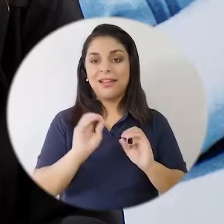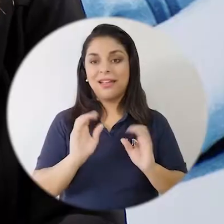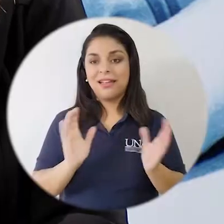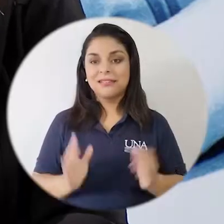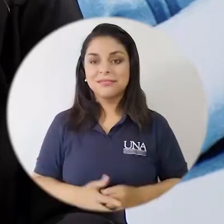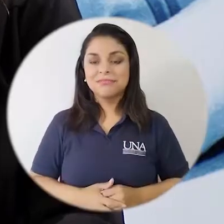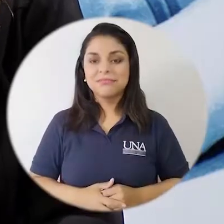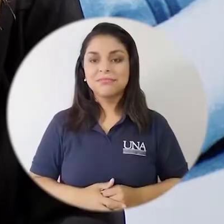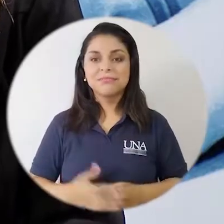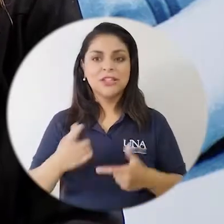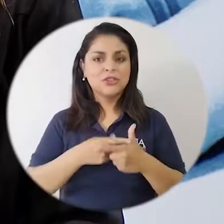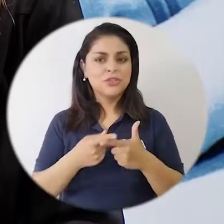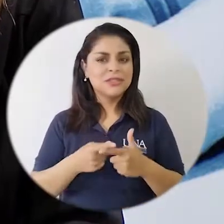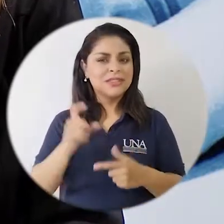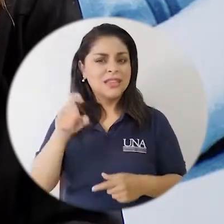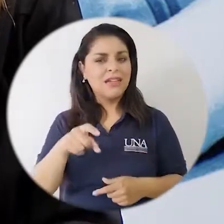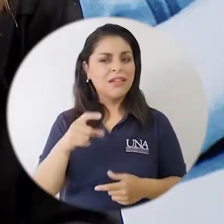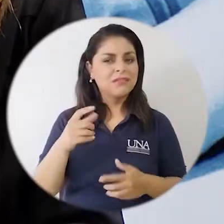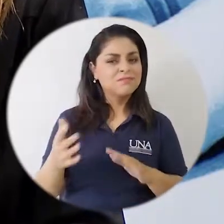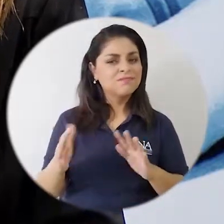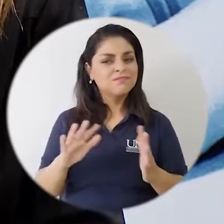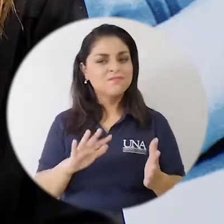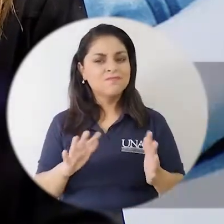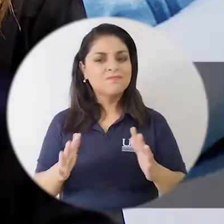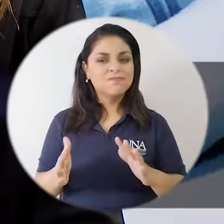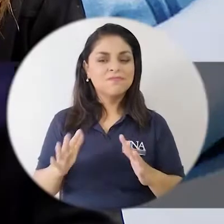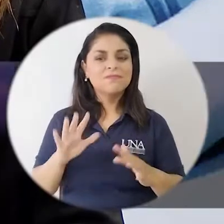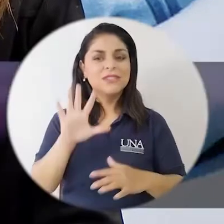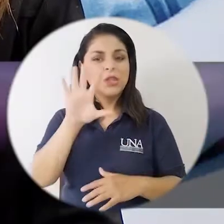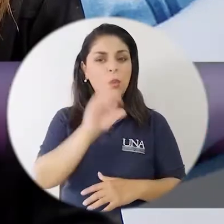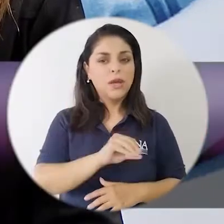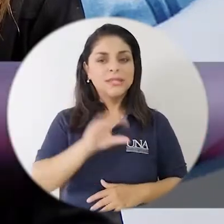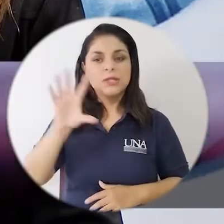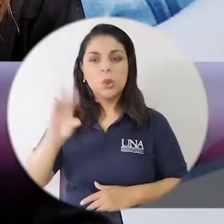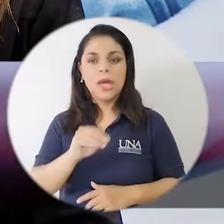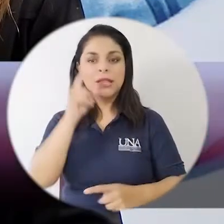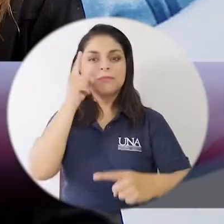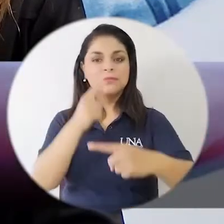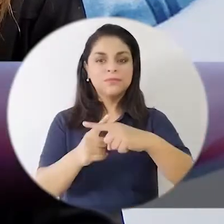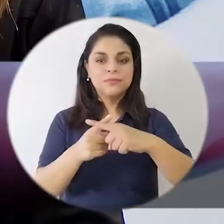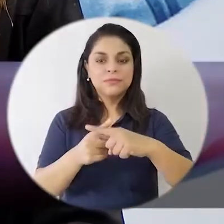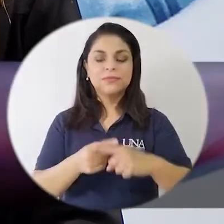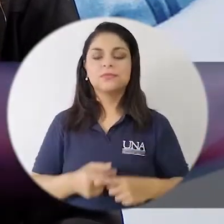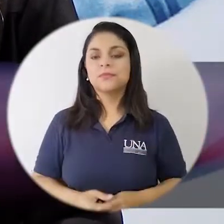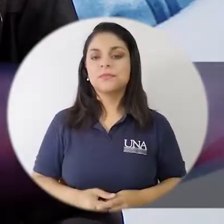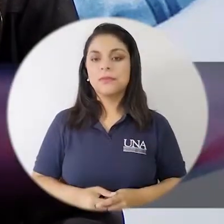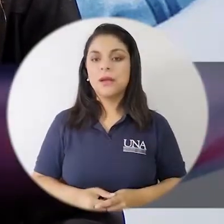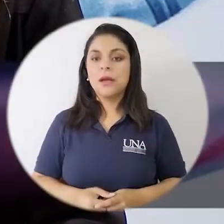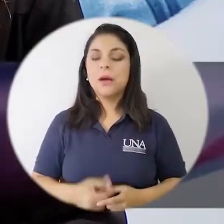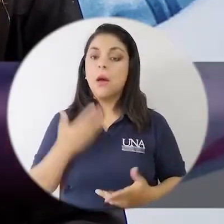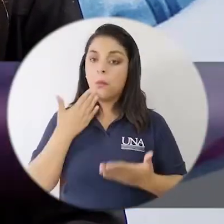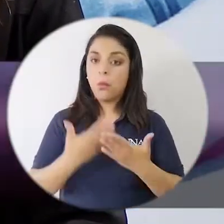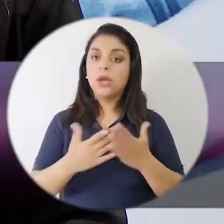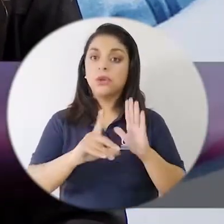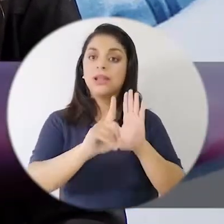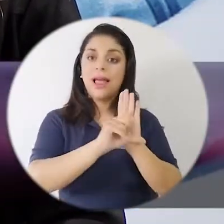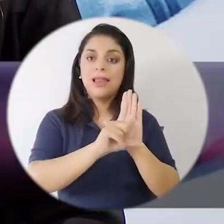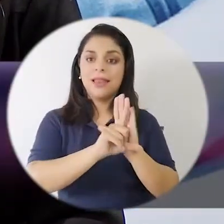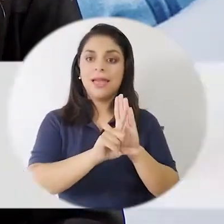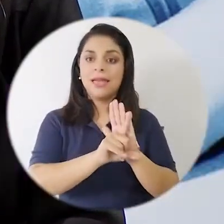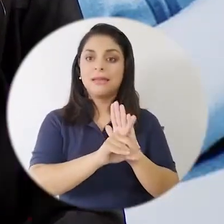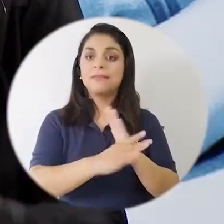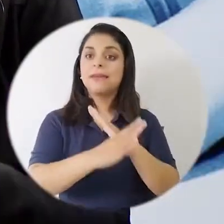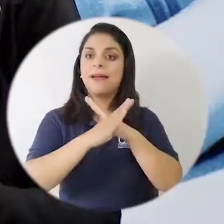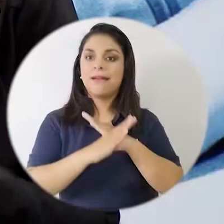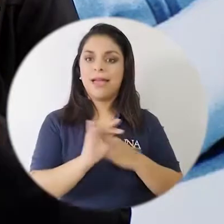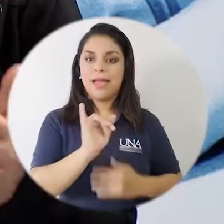pagando. Entonces tiene que haber un asunto ahí de 50-50. En el caso de la ley prevé eso. La ley